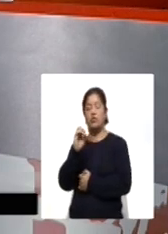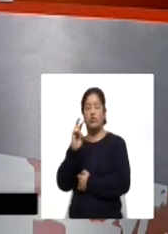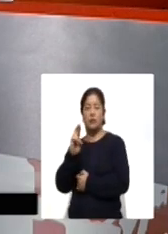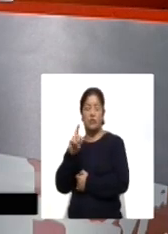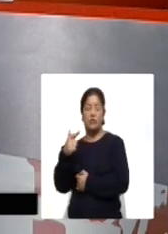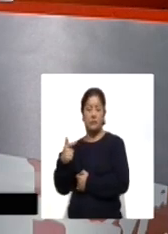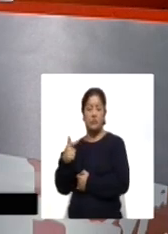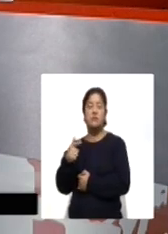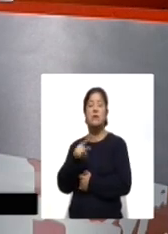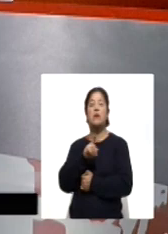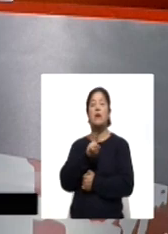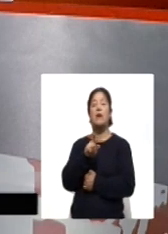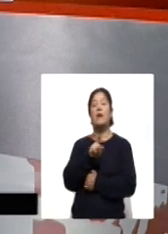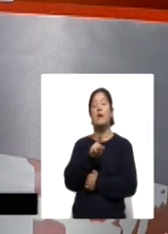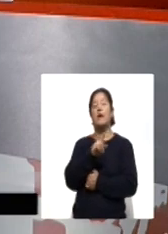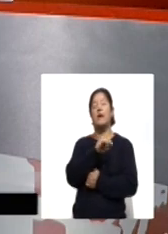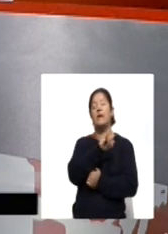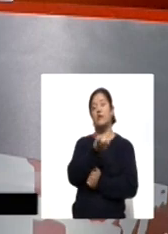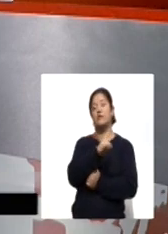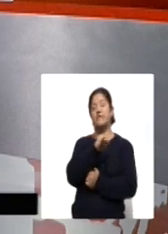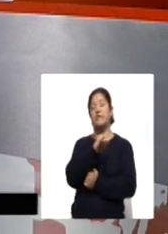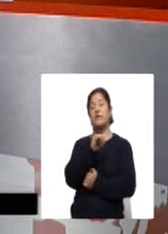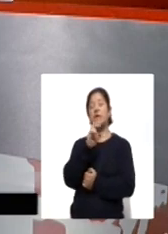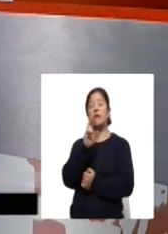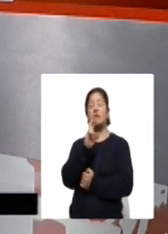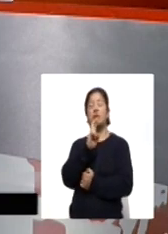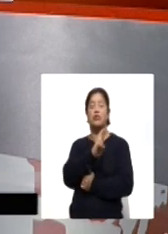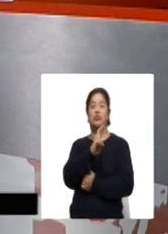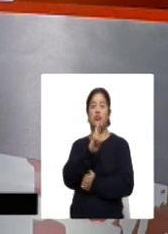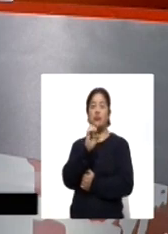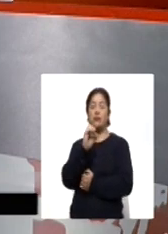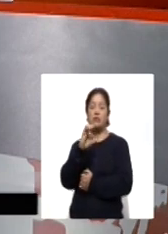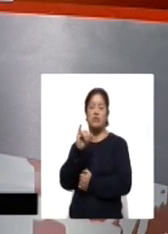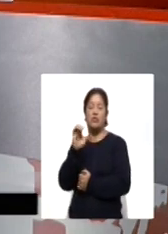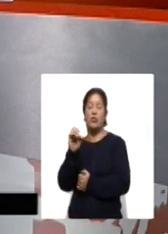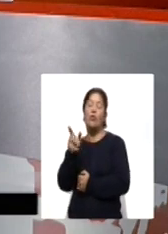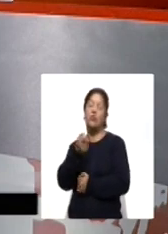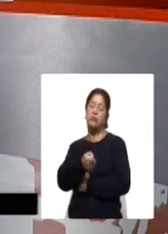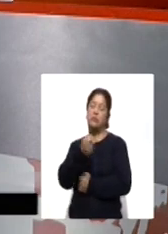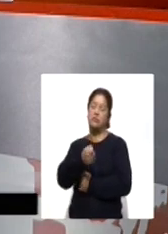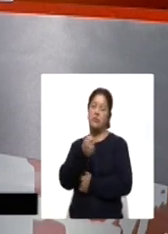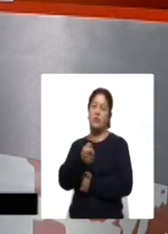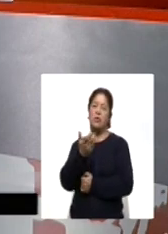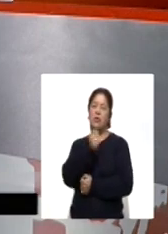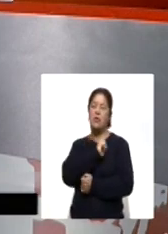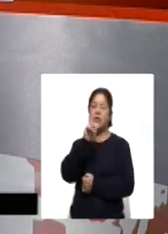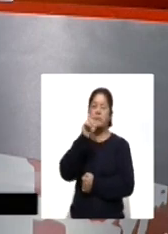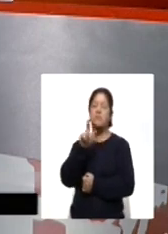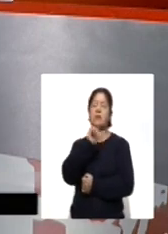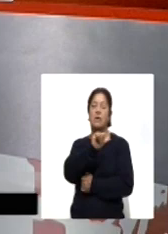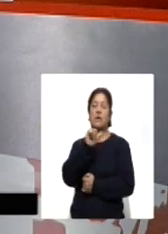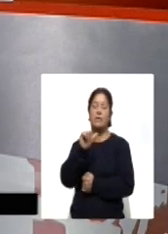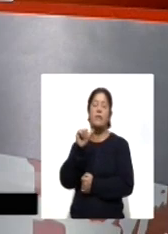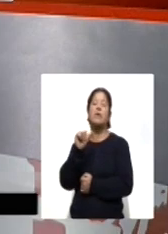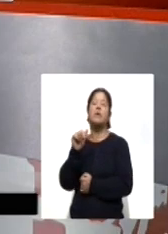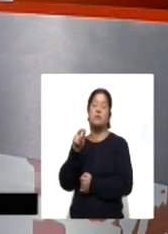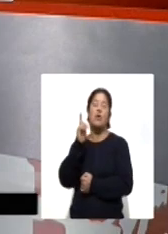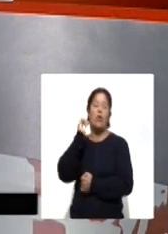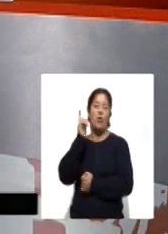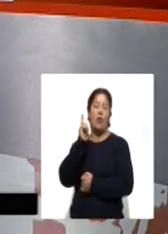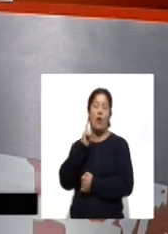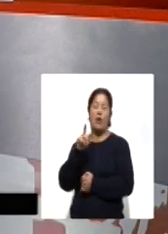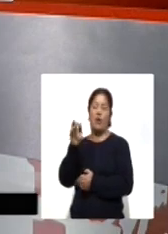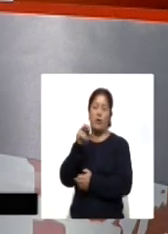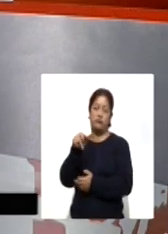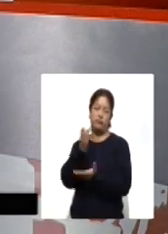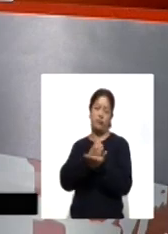un saludo desde Huamantla y envía un saludo especial a la licenciada Anabel Ábalos y desean su pronta recuperación. Así es, todos